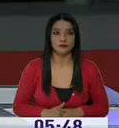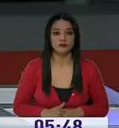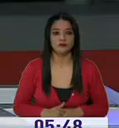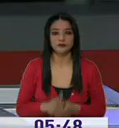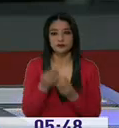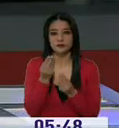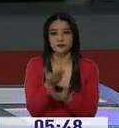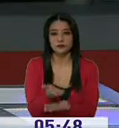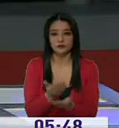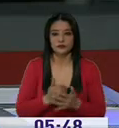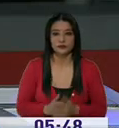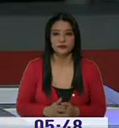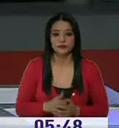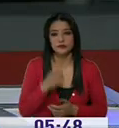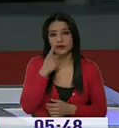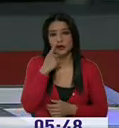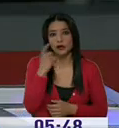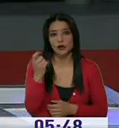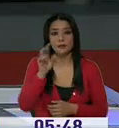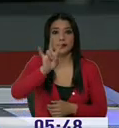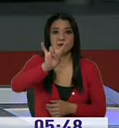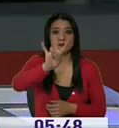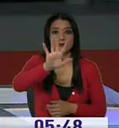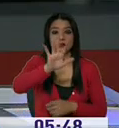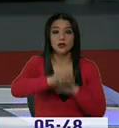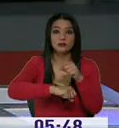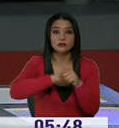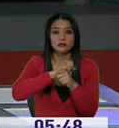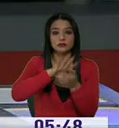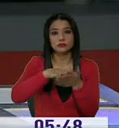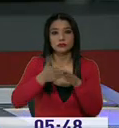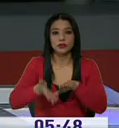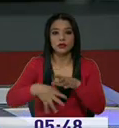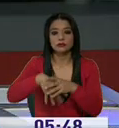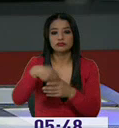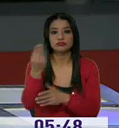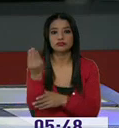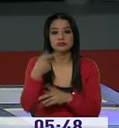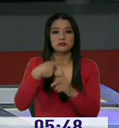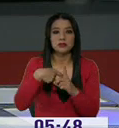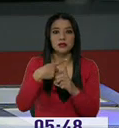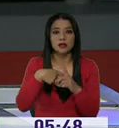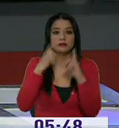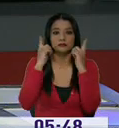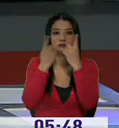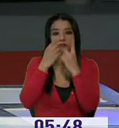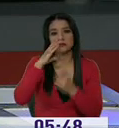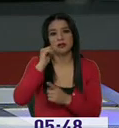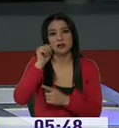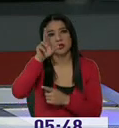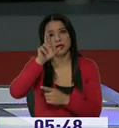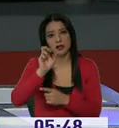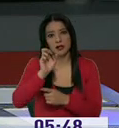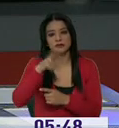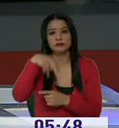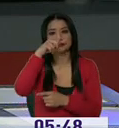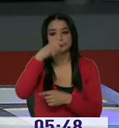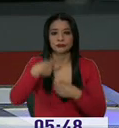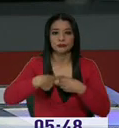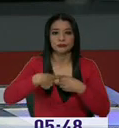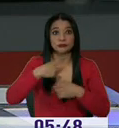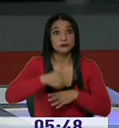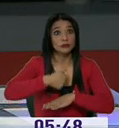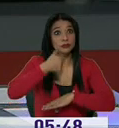Sí, pues contarles que un hombre de aproximadamente 75 años de edad falleció en los exteriores del mercado Santa Clara, esto en el centro norte de Quito. Según las autoridades